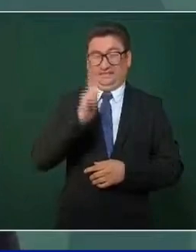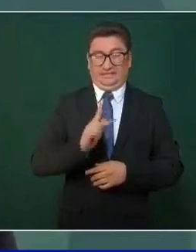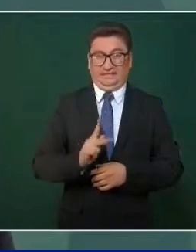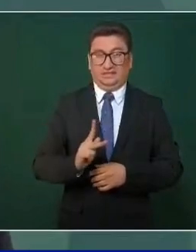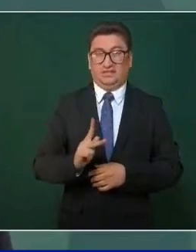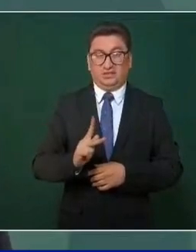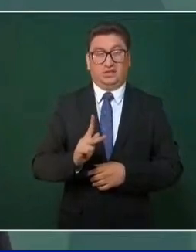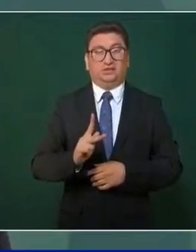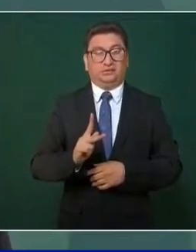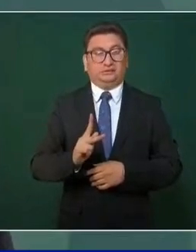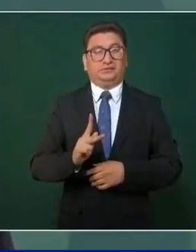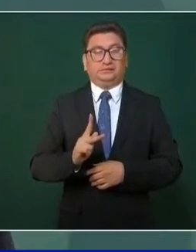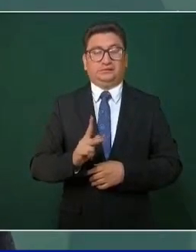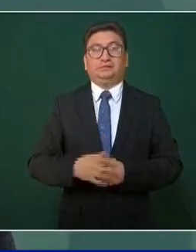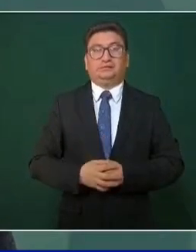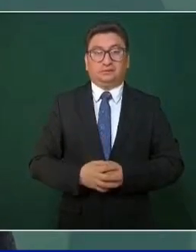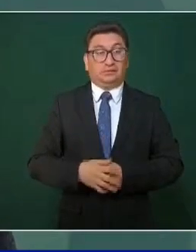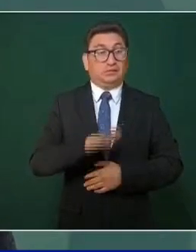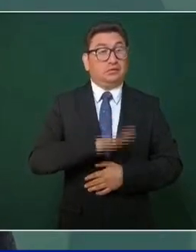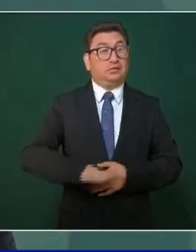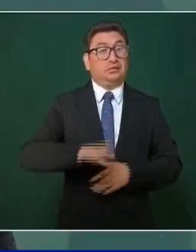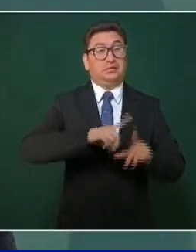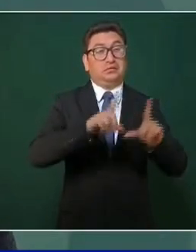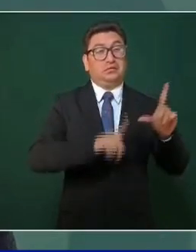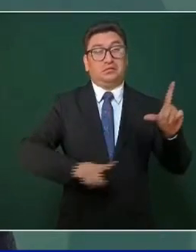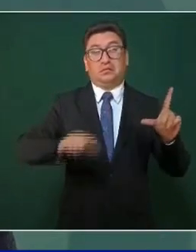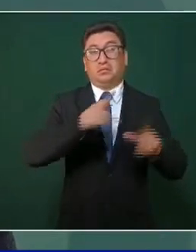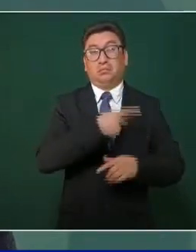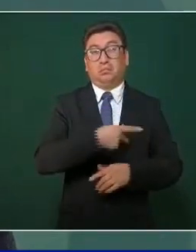un país con tanta pobreza.